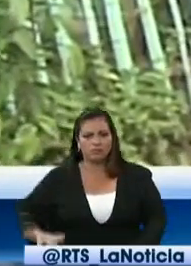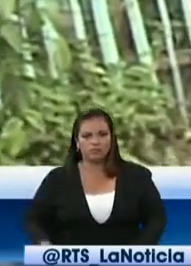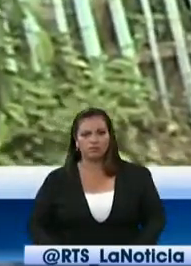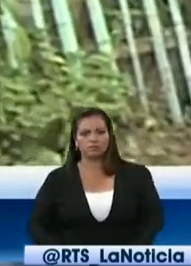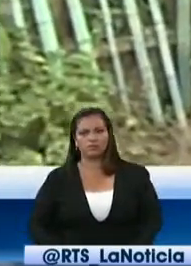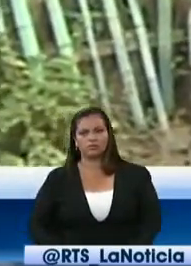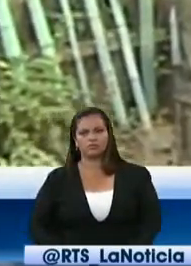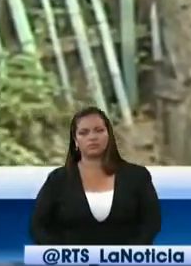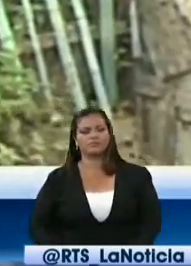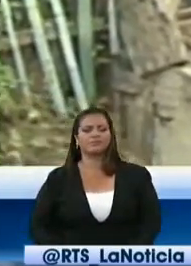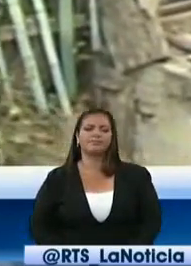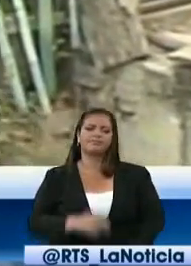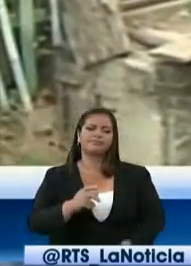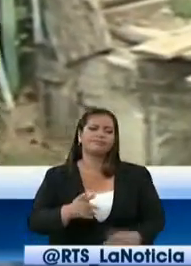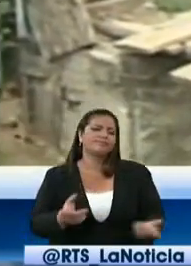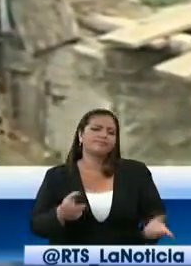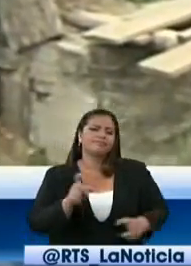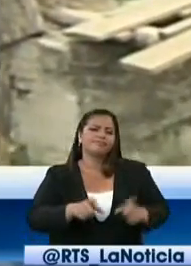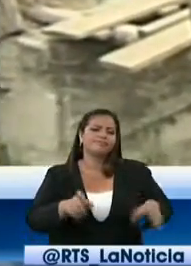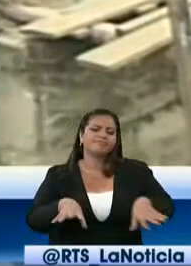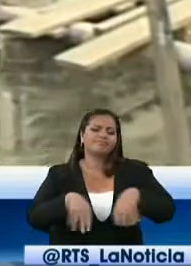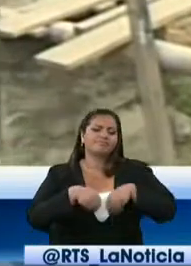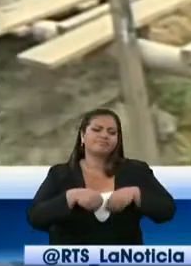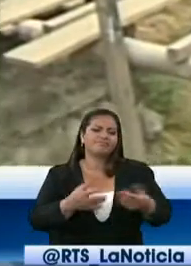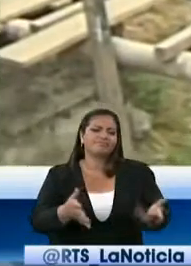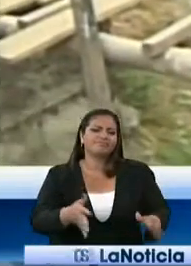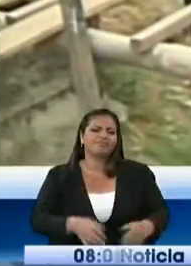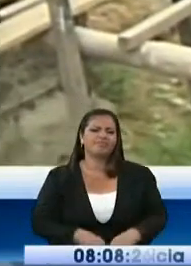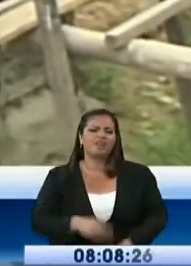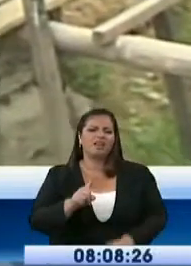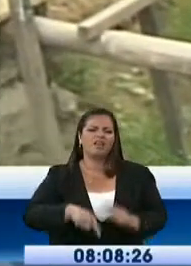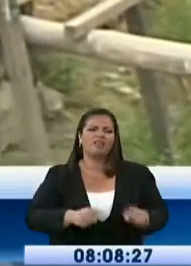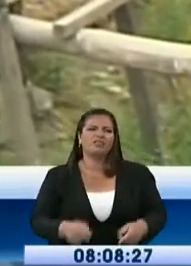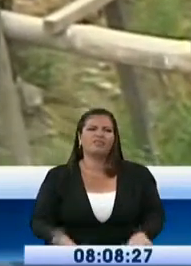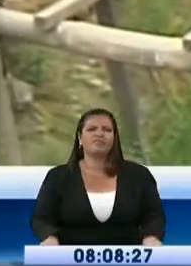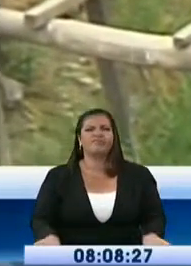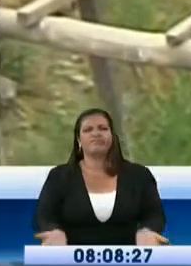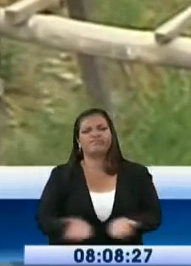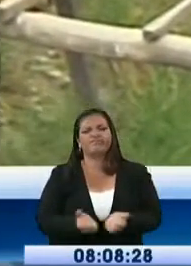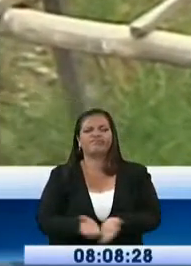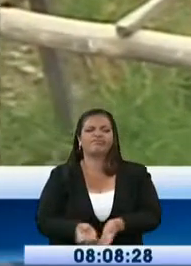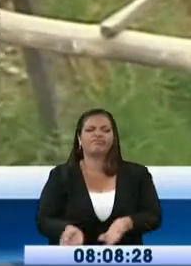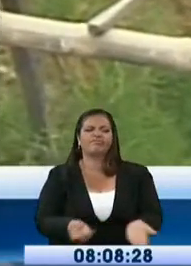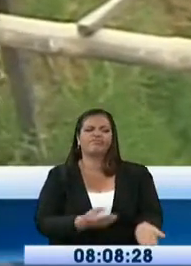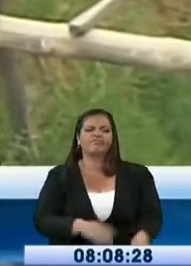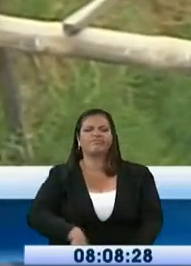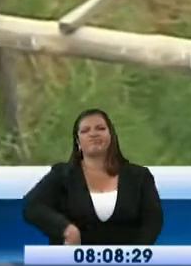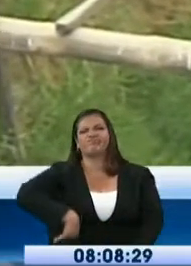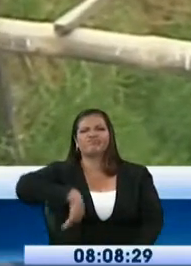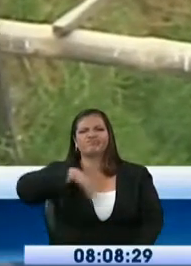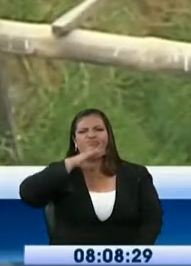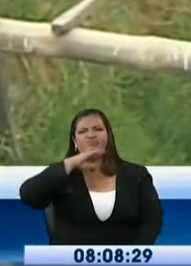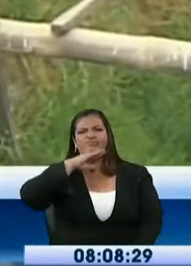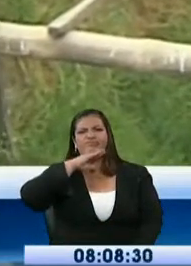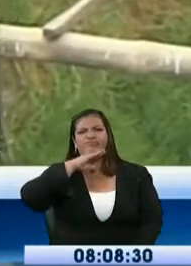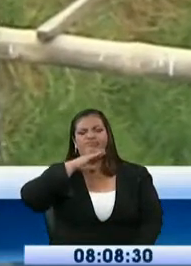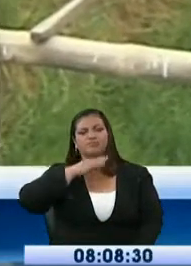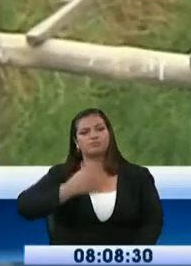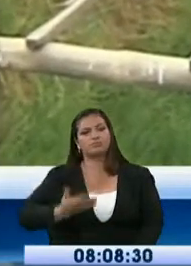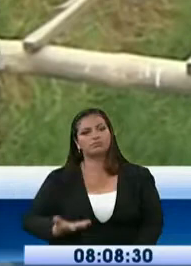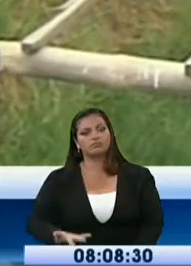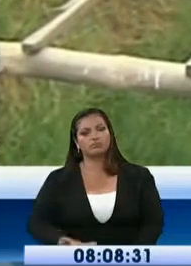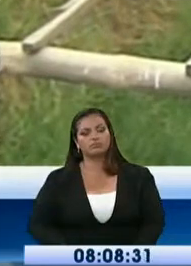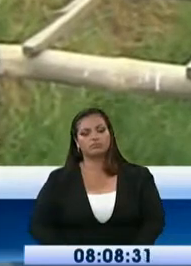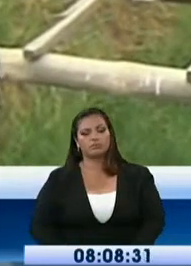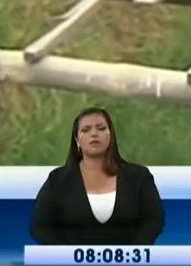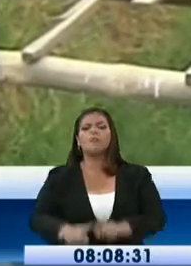Pero a veces la gente no hace caso, entonces muy descuidada, le da pereza recoger y botar basura. Vamos a preguntarle acá a la moradora. ¿Qué opina usted de la gente